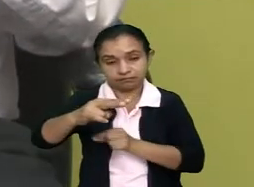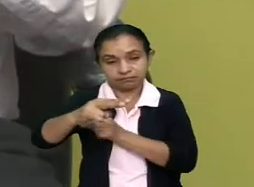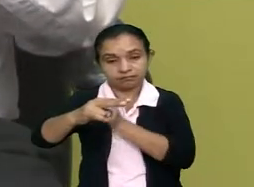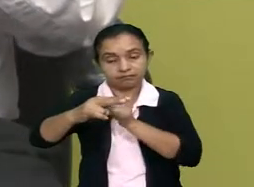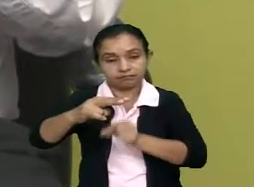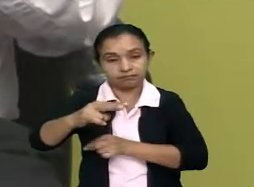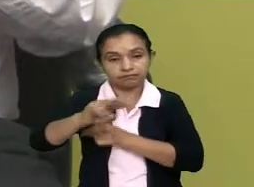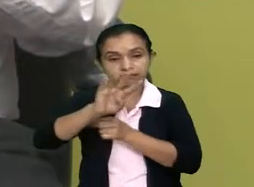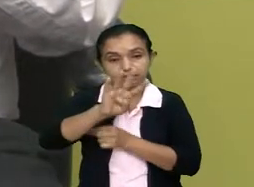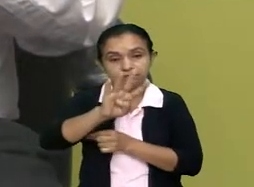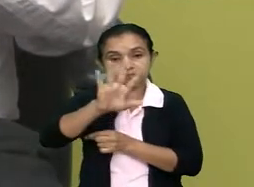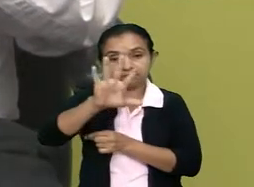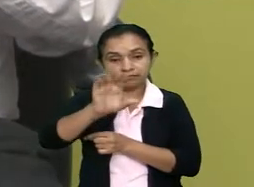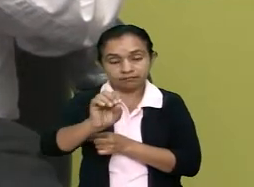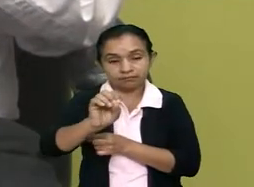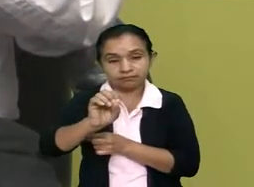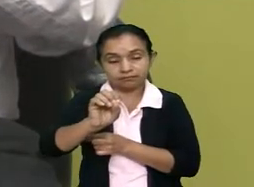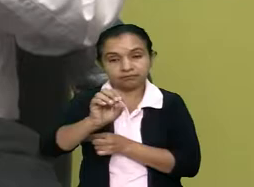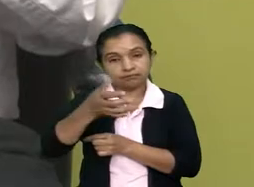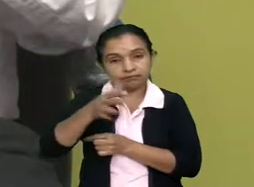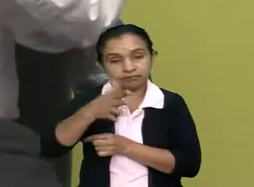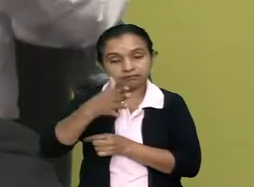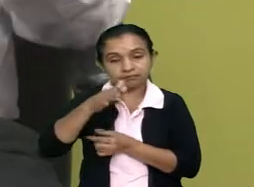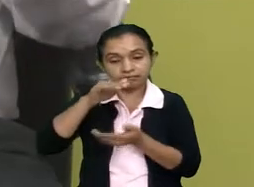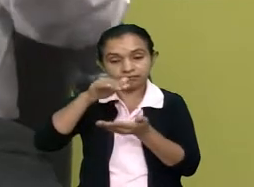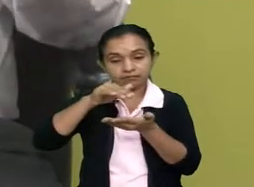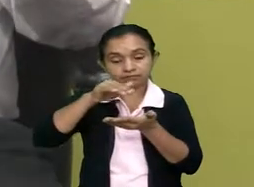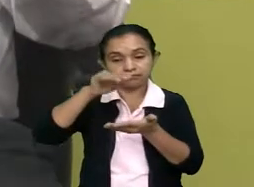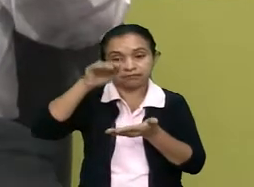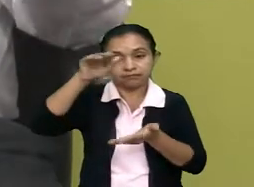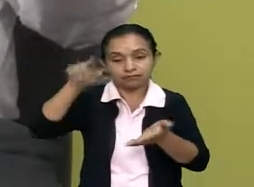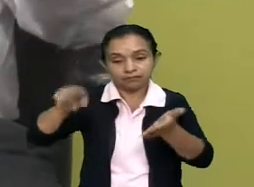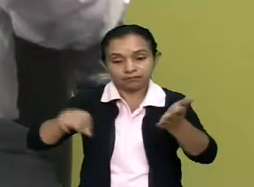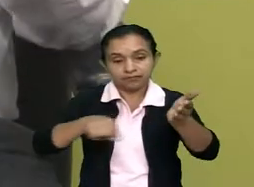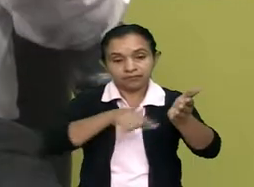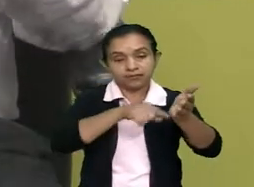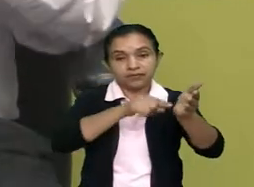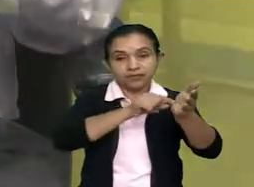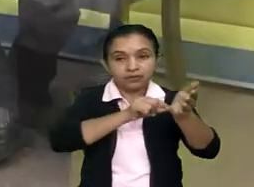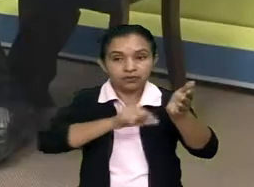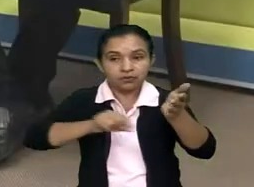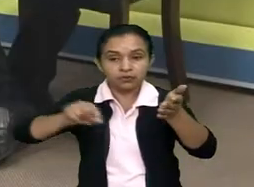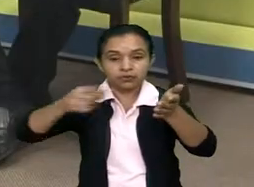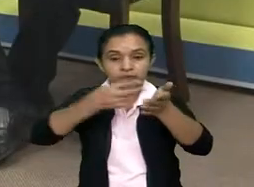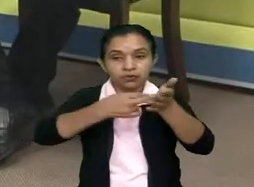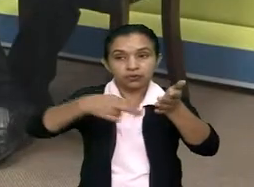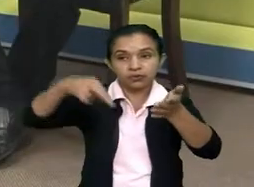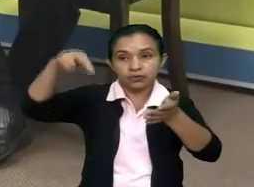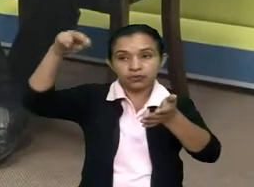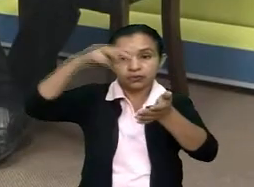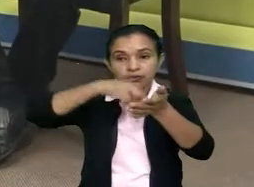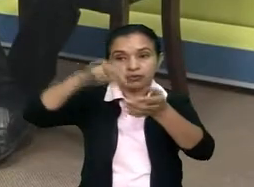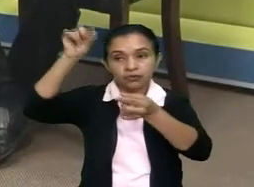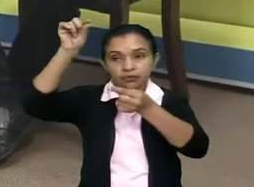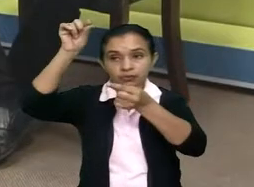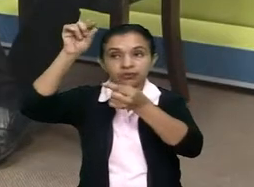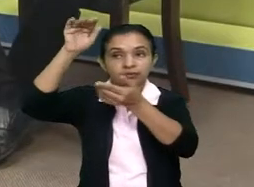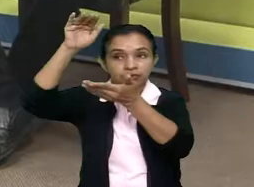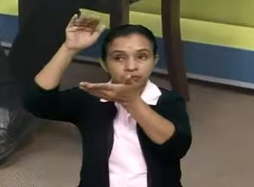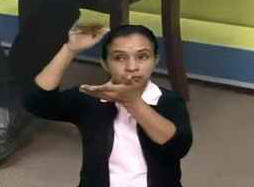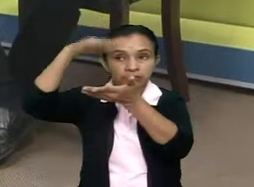que son 450 ml aproximadamente no sabemos en los sitios en cada uno de los sitios verdad lo que visitamos esa es la metodología